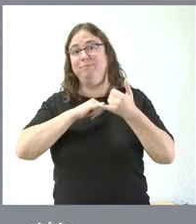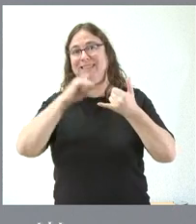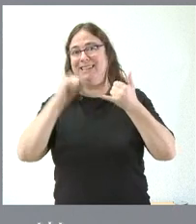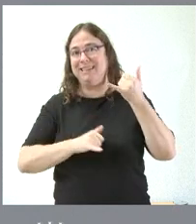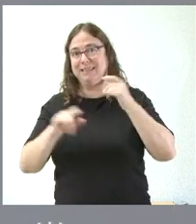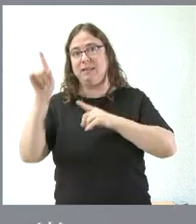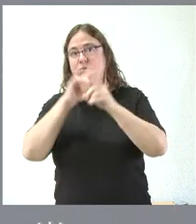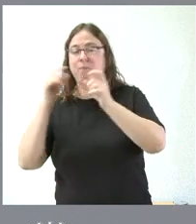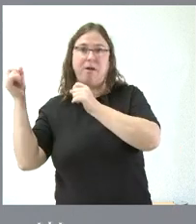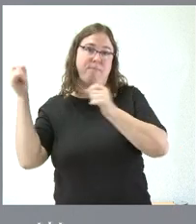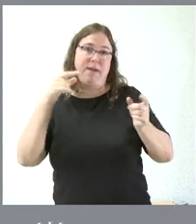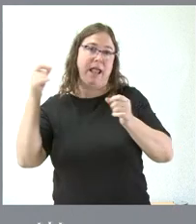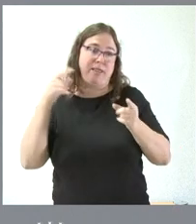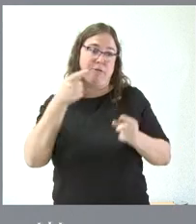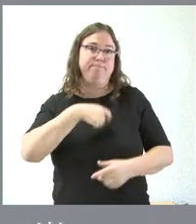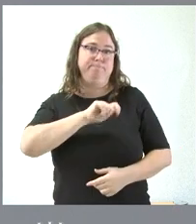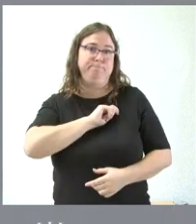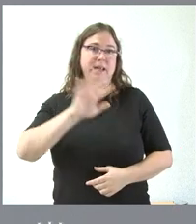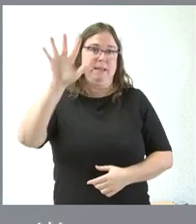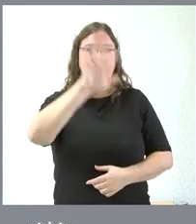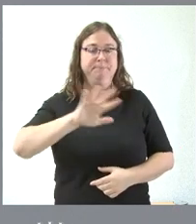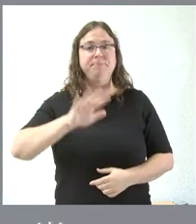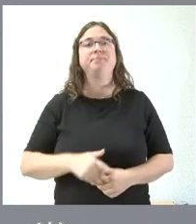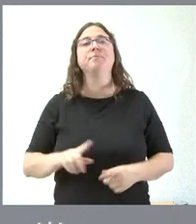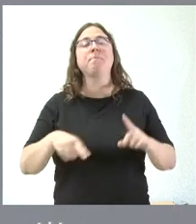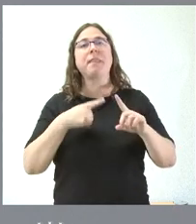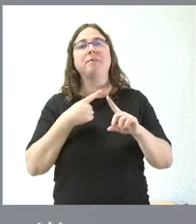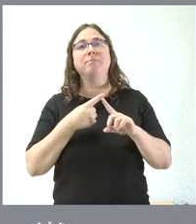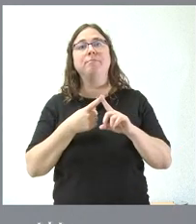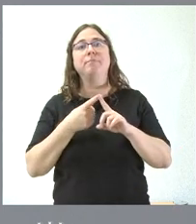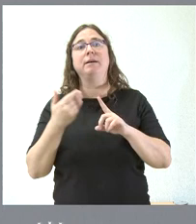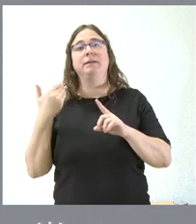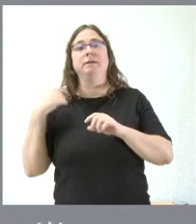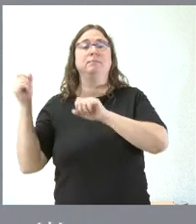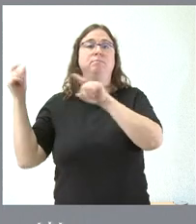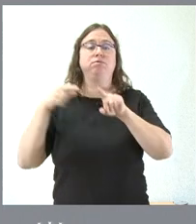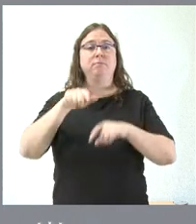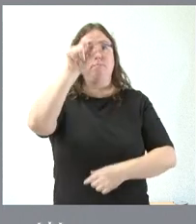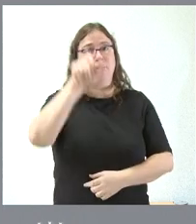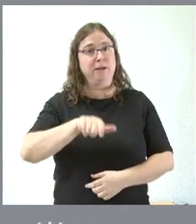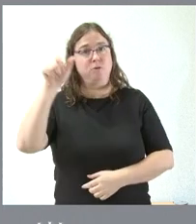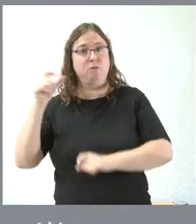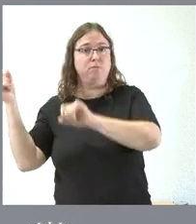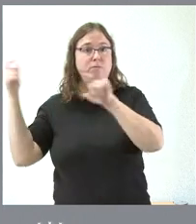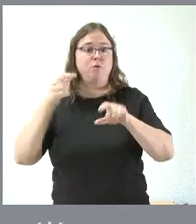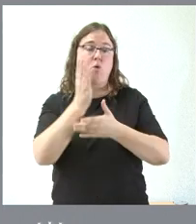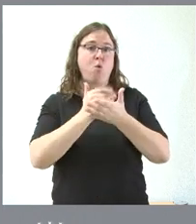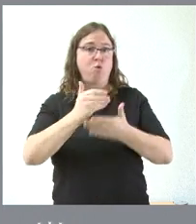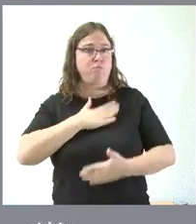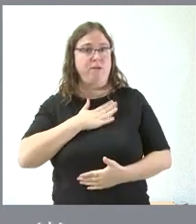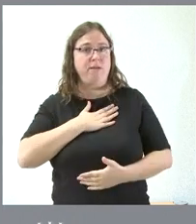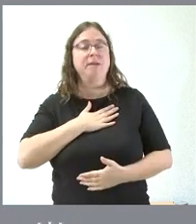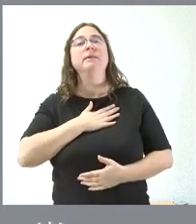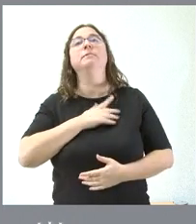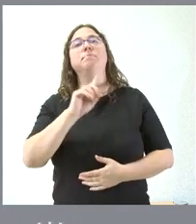migratoria que sufre nuestro país y ante la llegada de migrantes hacia nuestra comunidad Autónoma